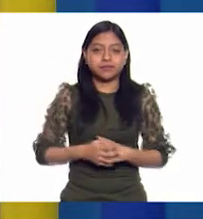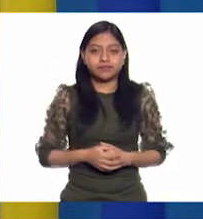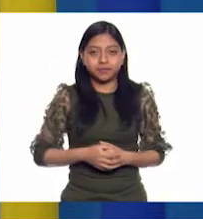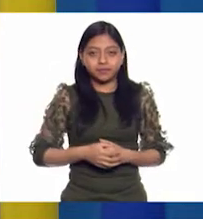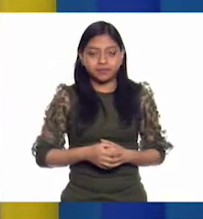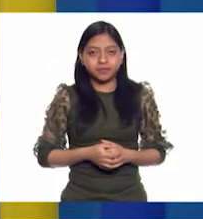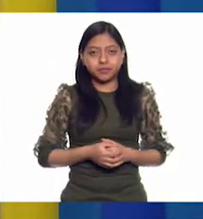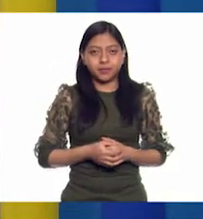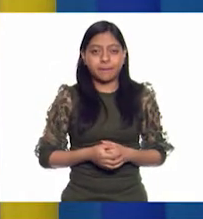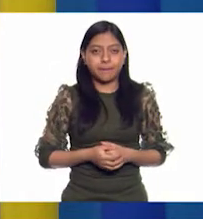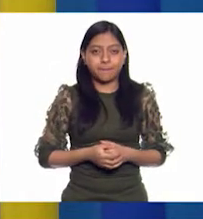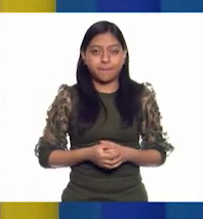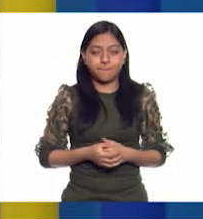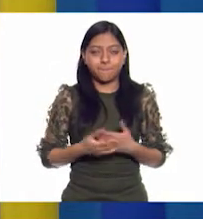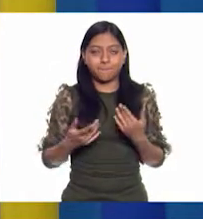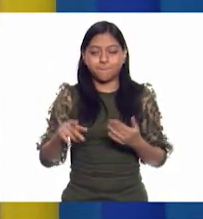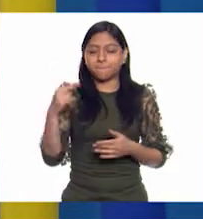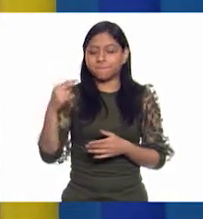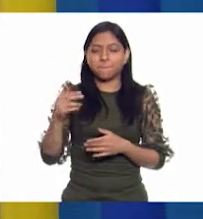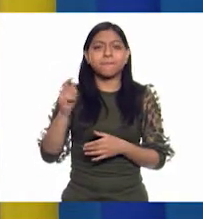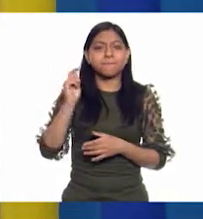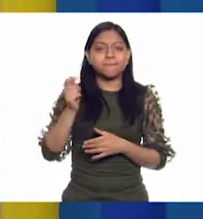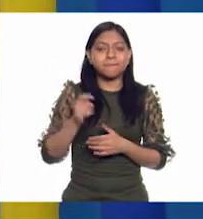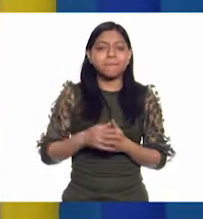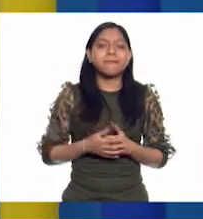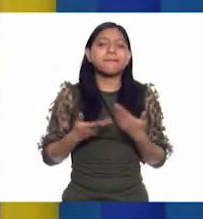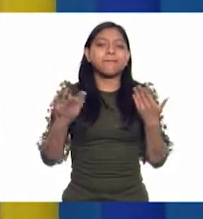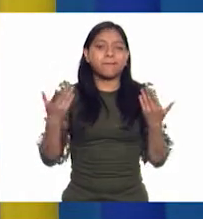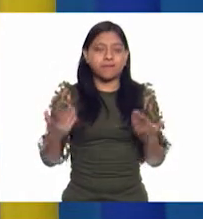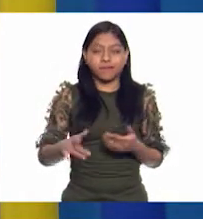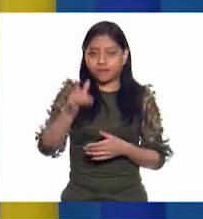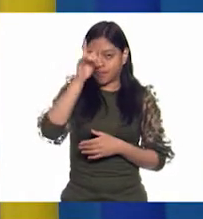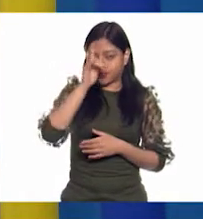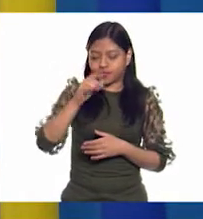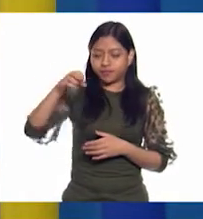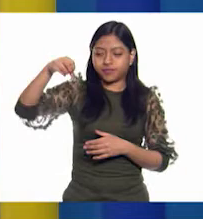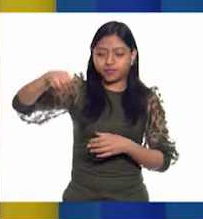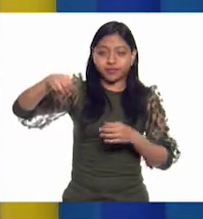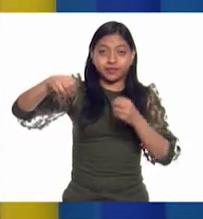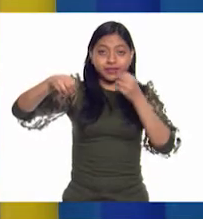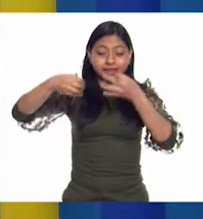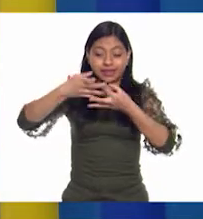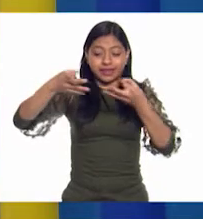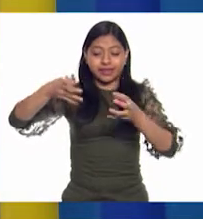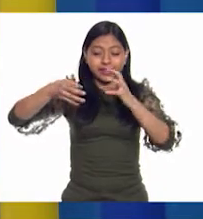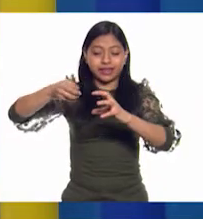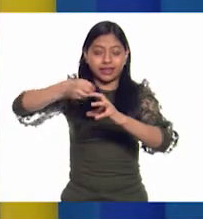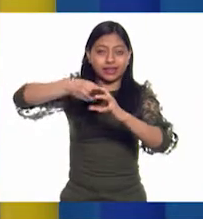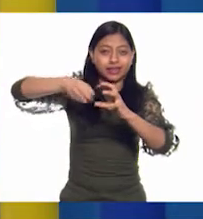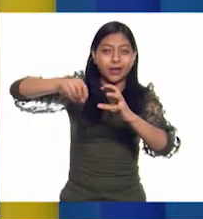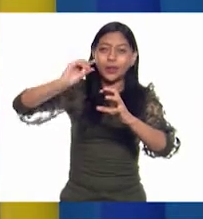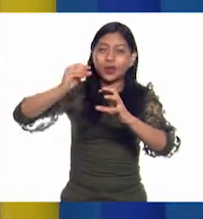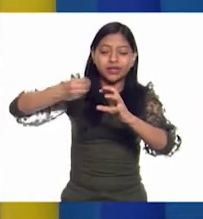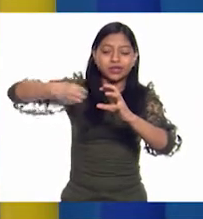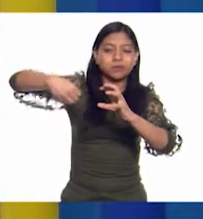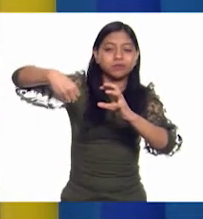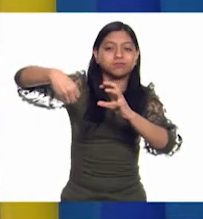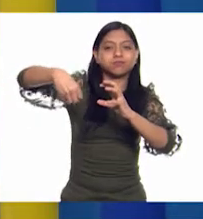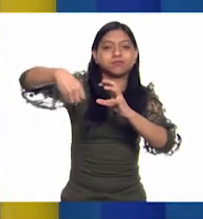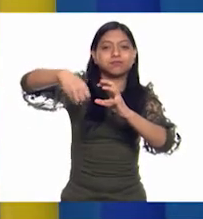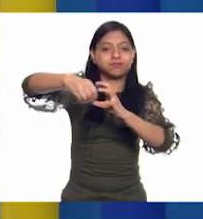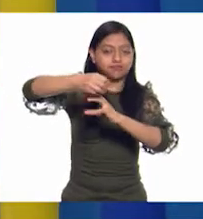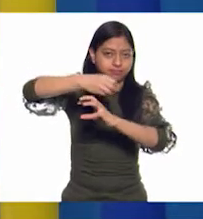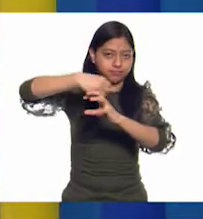Penumbral, como su nombre lo menciona, ocurre cuando la luna solo pasa por la penumbra de la Tierra. En